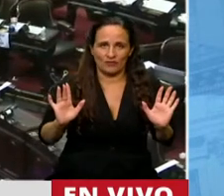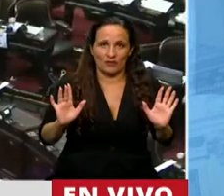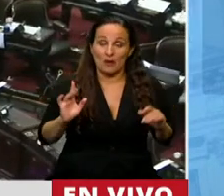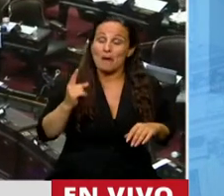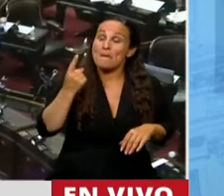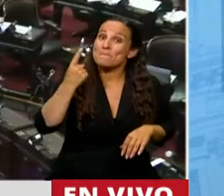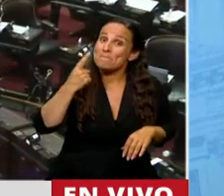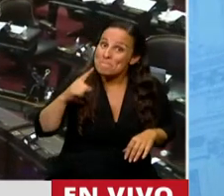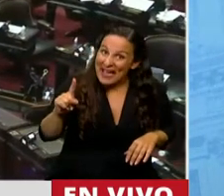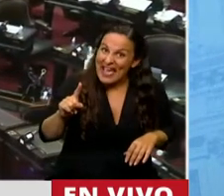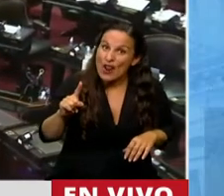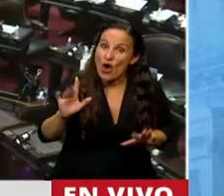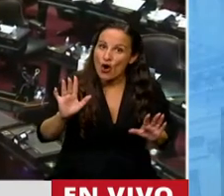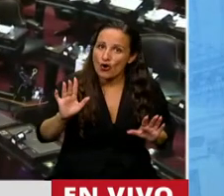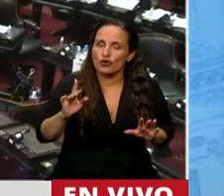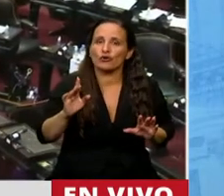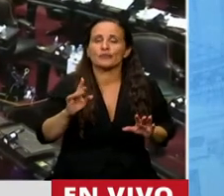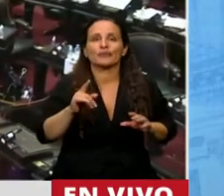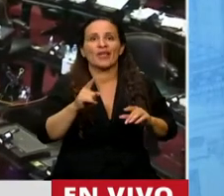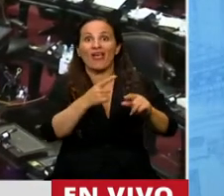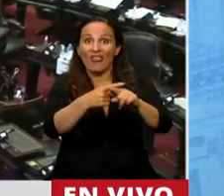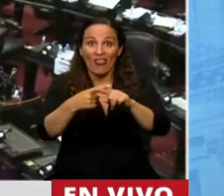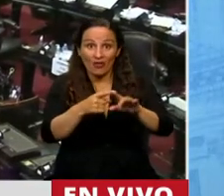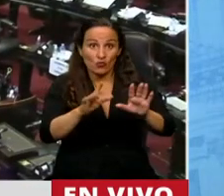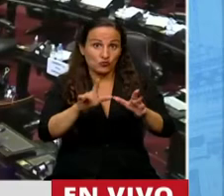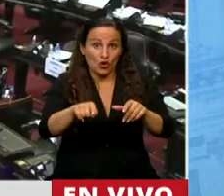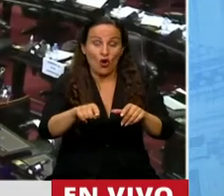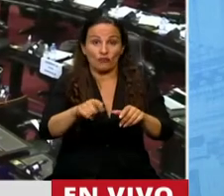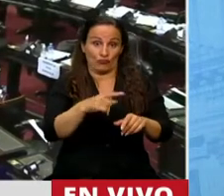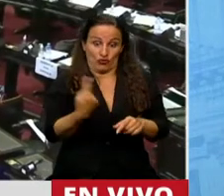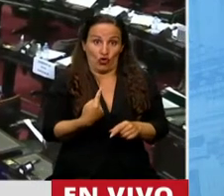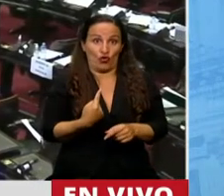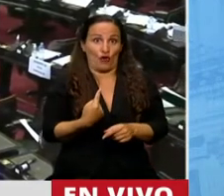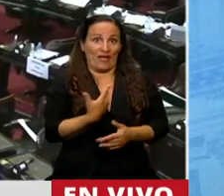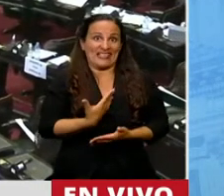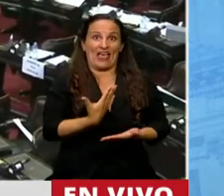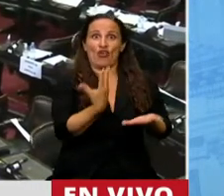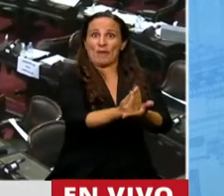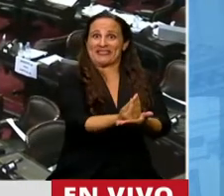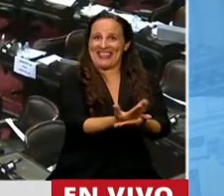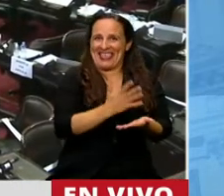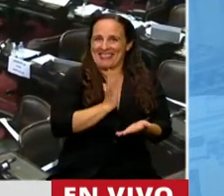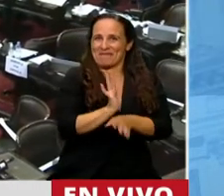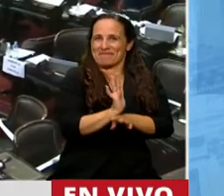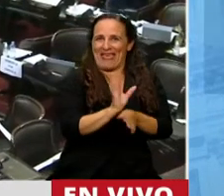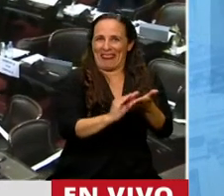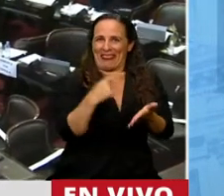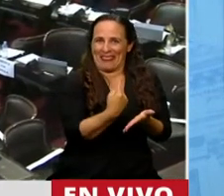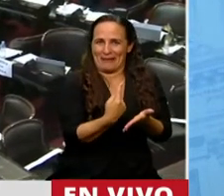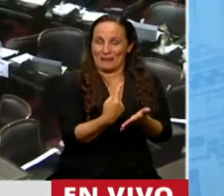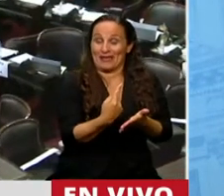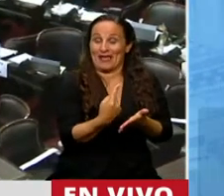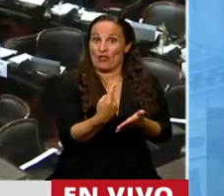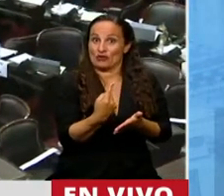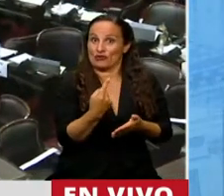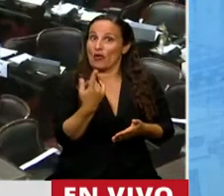Pero si la discusión la hacemos como representantes del Estado, ahí tenemos que analizar